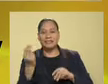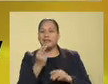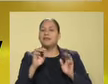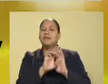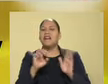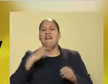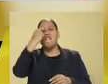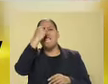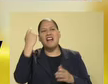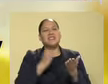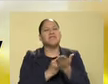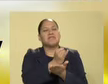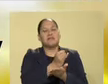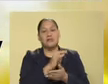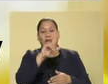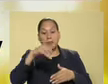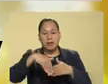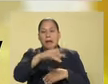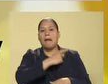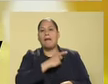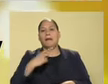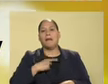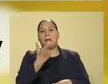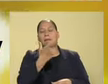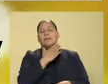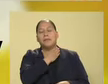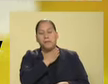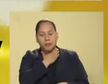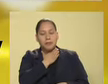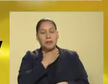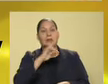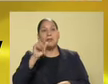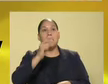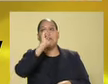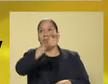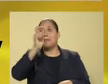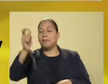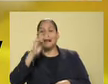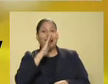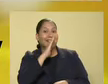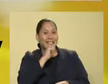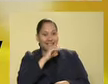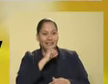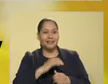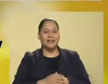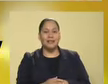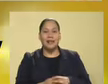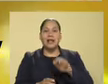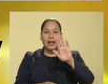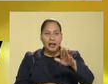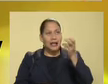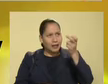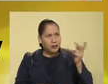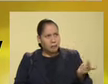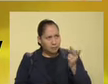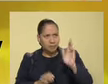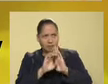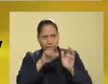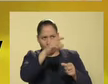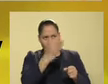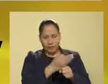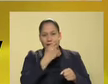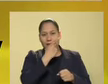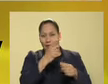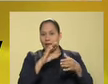fácil y nos endeudamos y además no vamos a tener para pagar ese crédito. Y ahí viene mi siguiente pregunta. Por lo que estás diciendo,